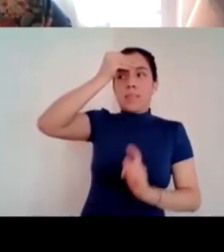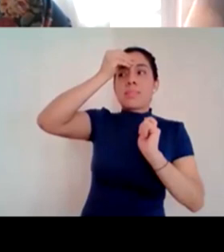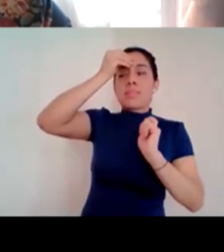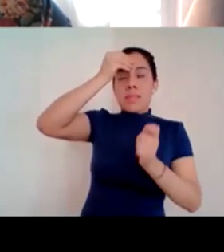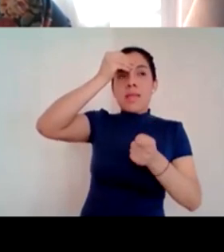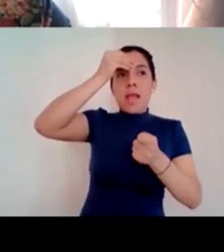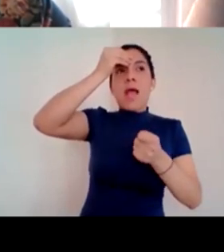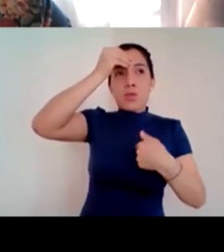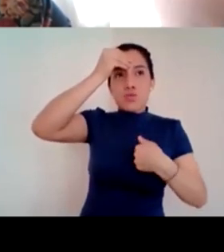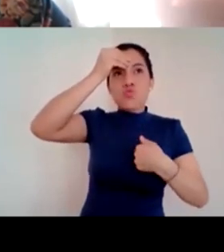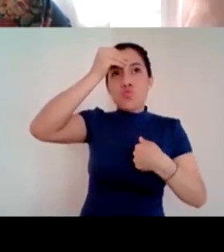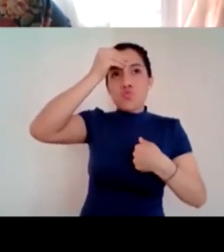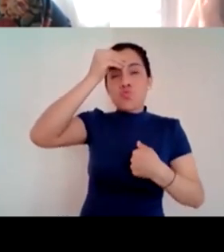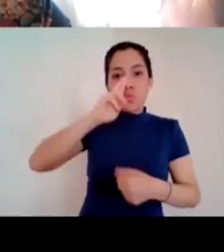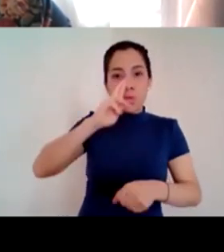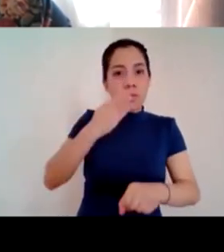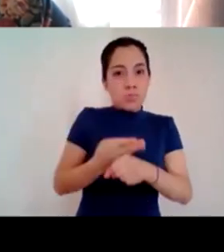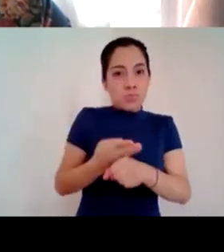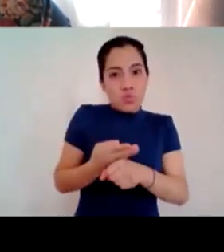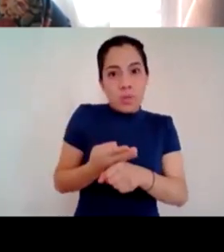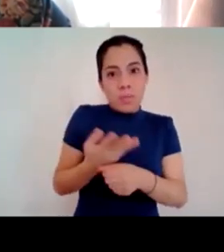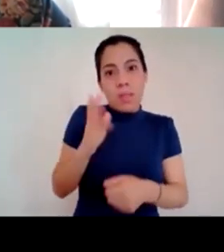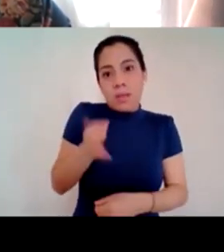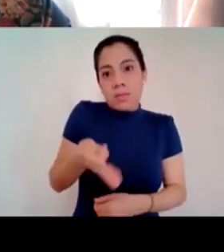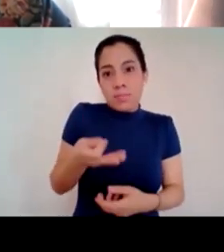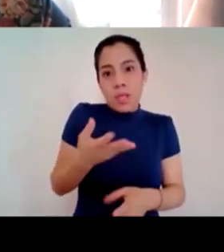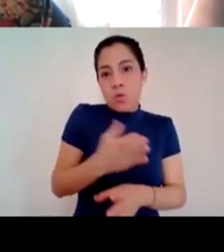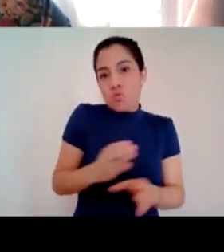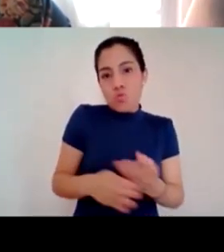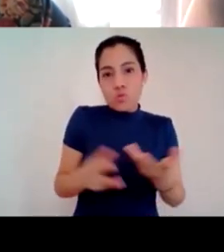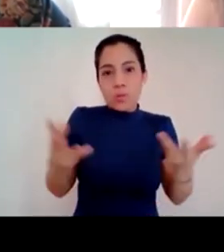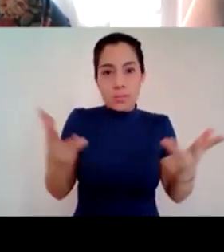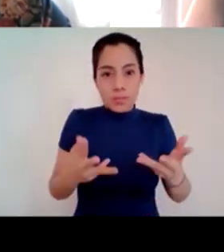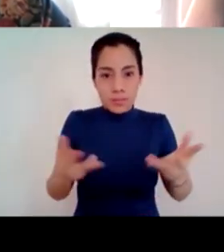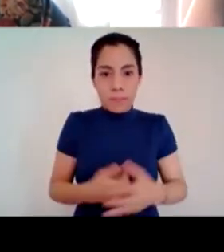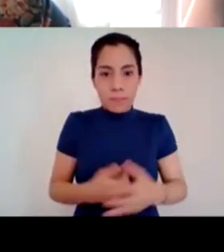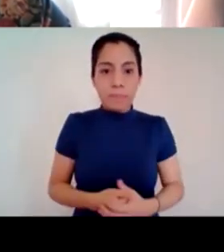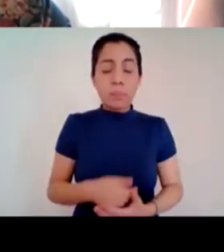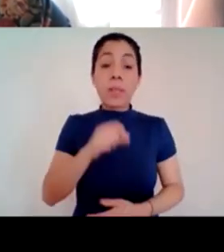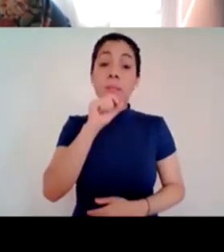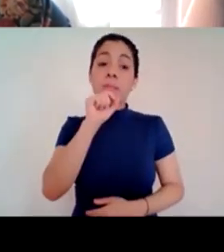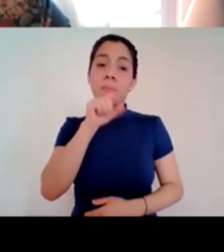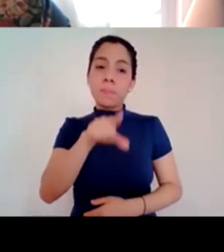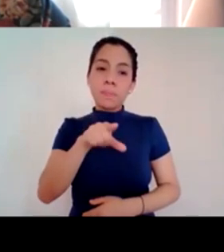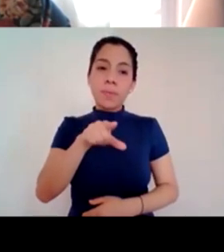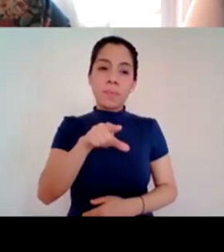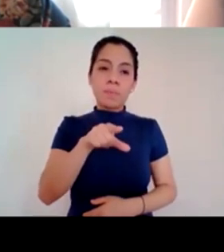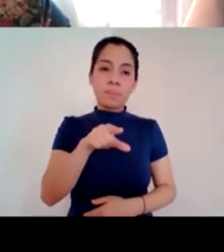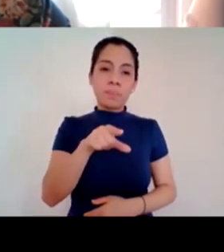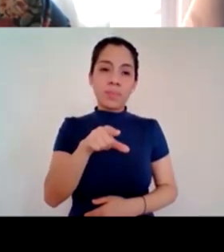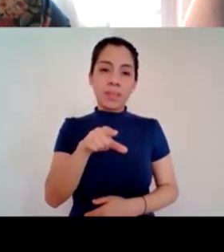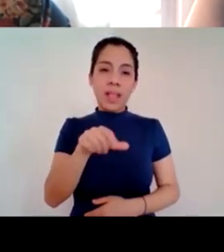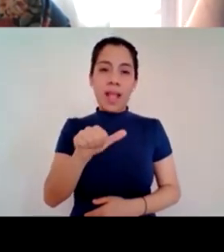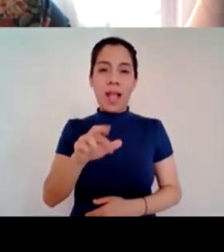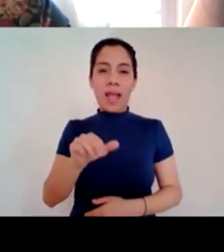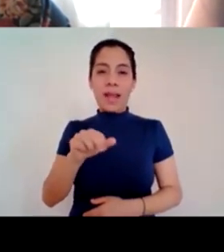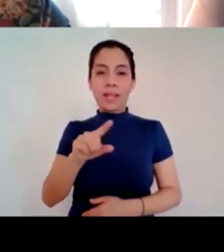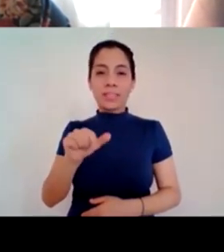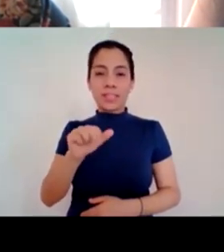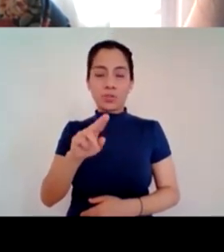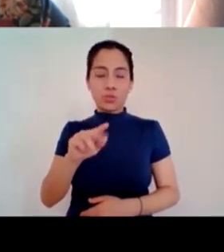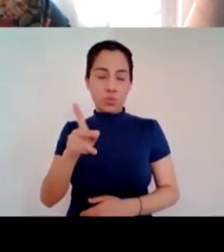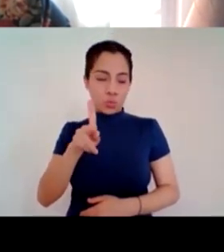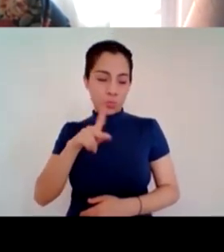y quería contar un poco sumando a lo de Aranzazu que con mi hija tenemos un acuerdo muy bonito desde hace muchos años